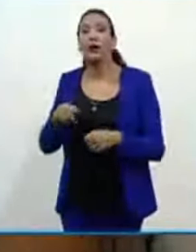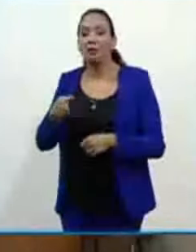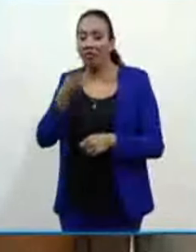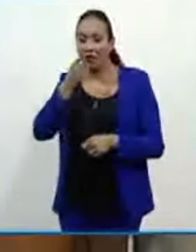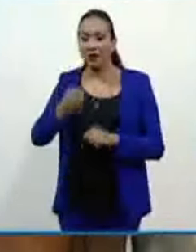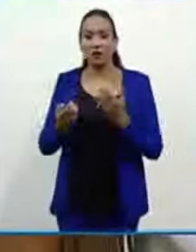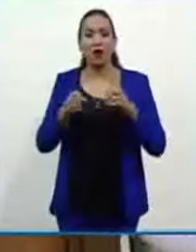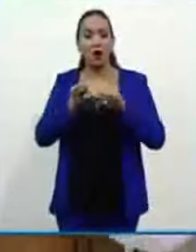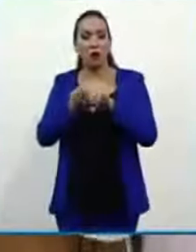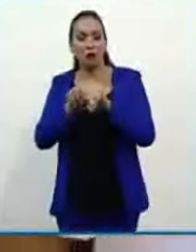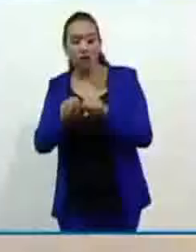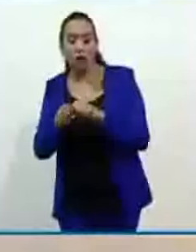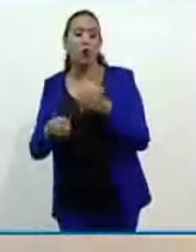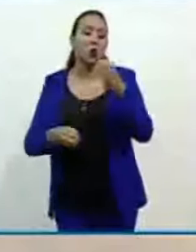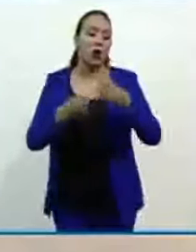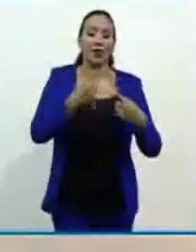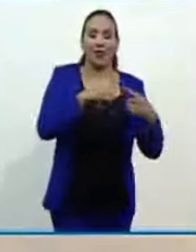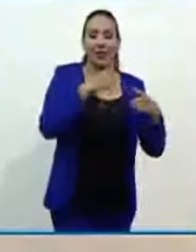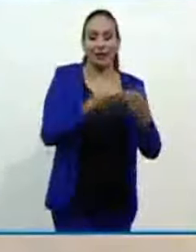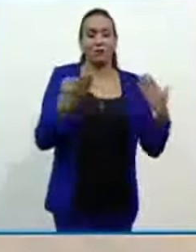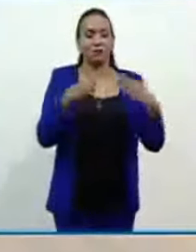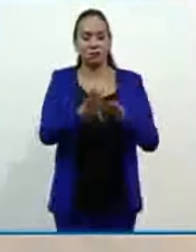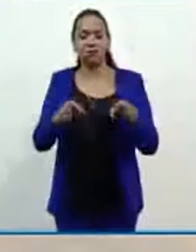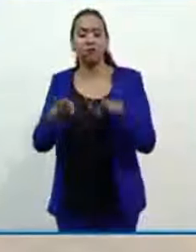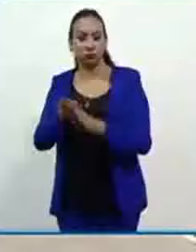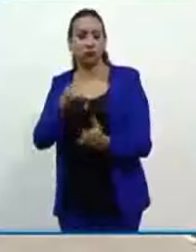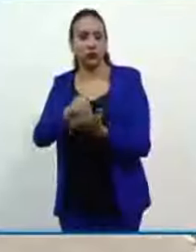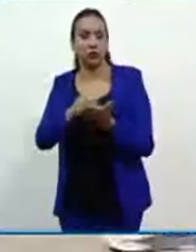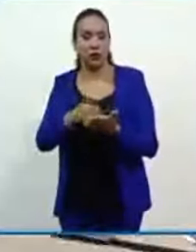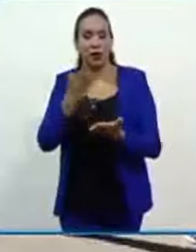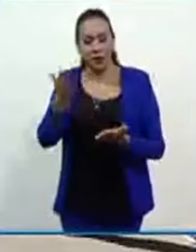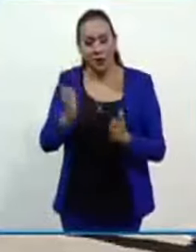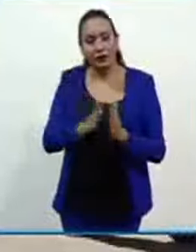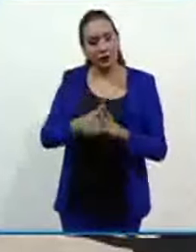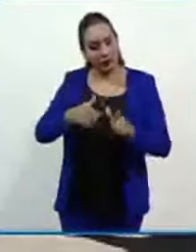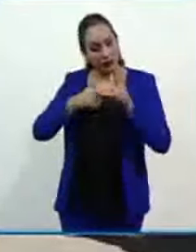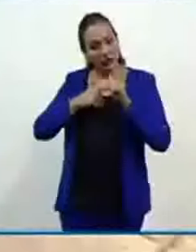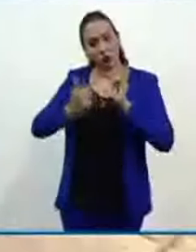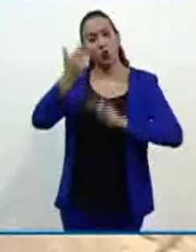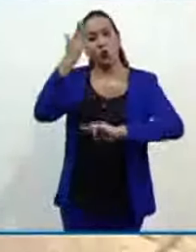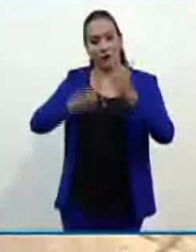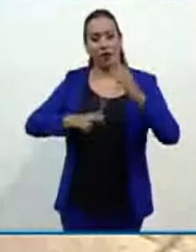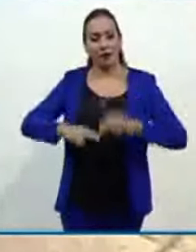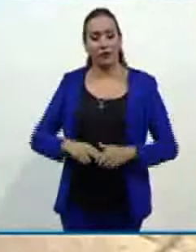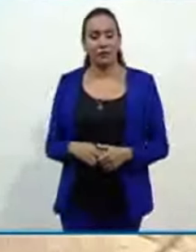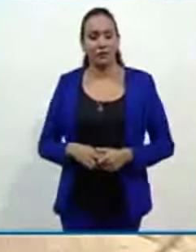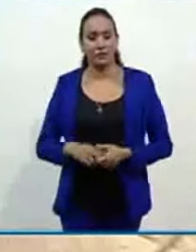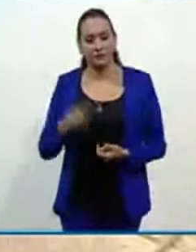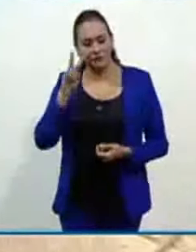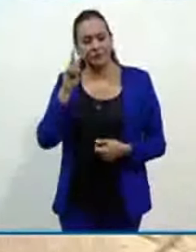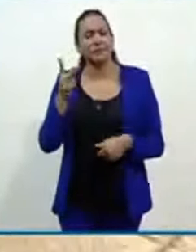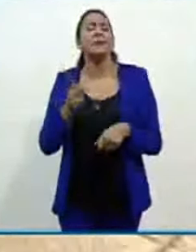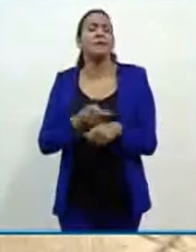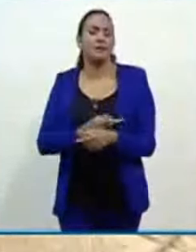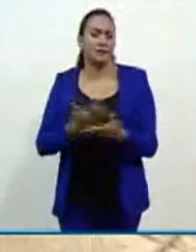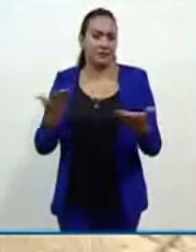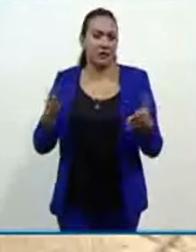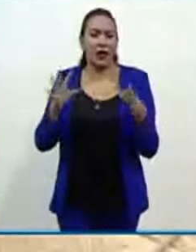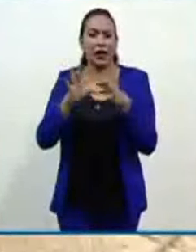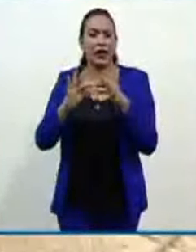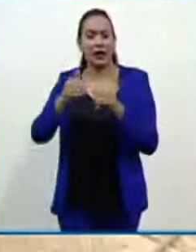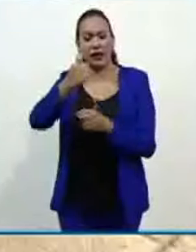juzgadores. Y para exigir, indican, una prórroga en el paro de labores. Vamos a ver parte de estas